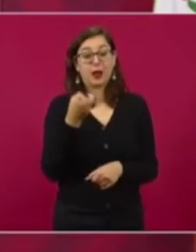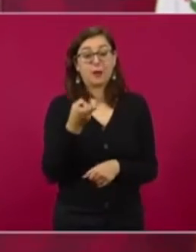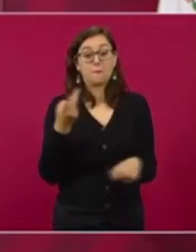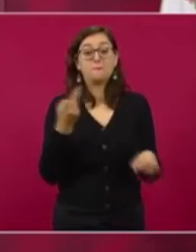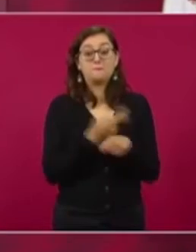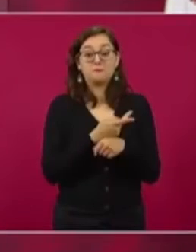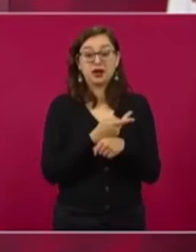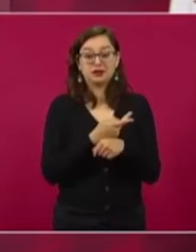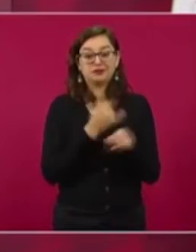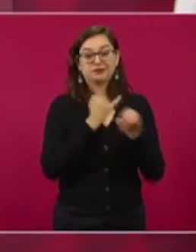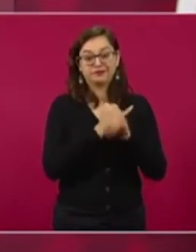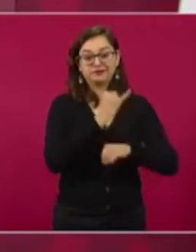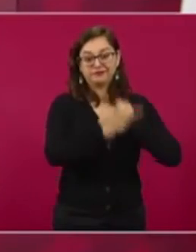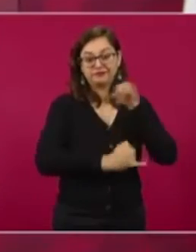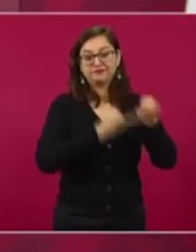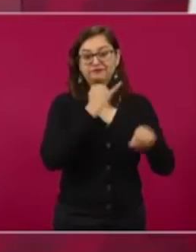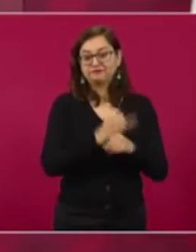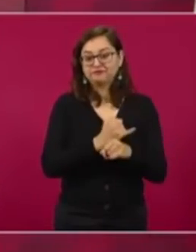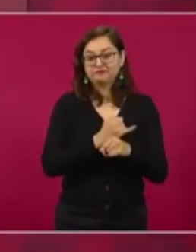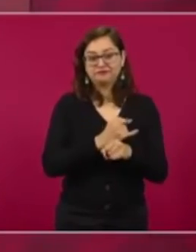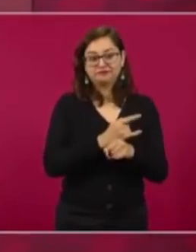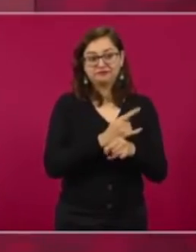ya tiene acciones